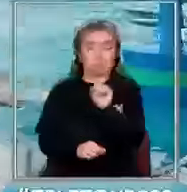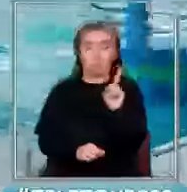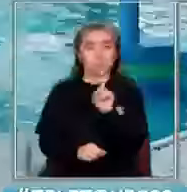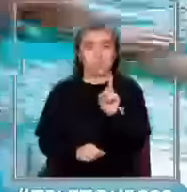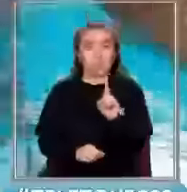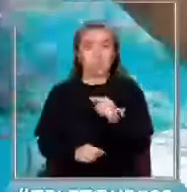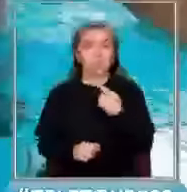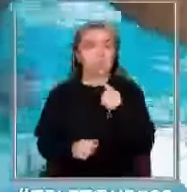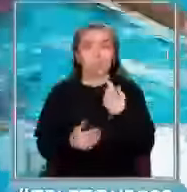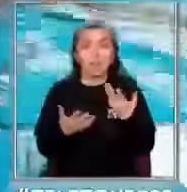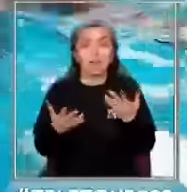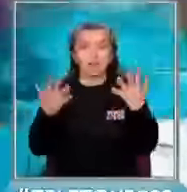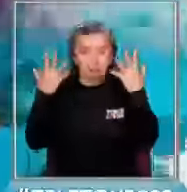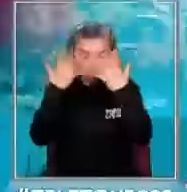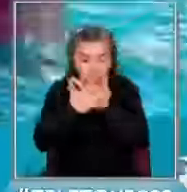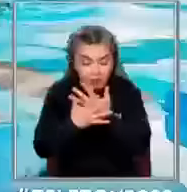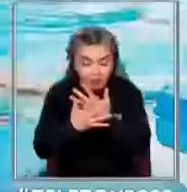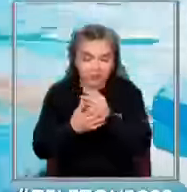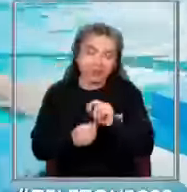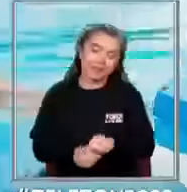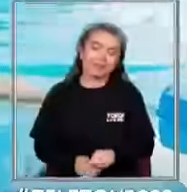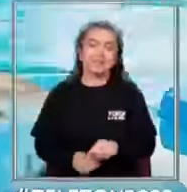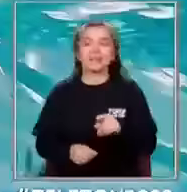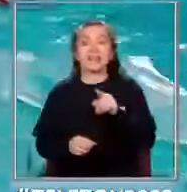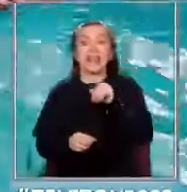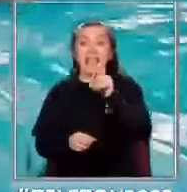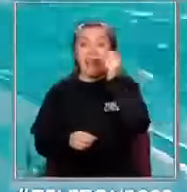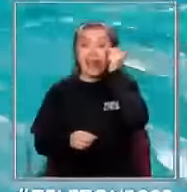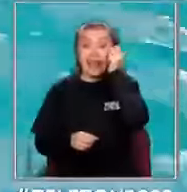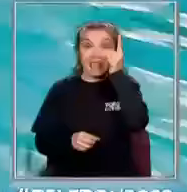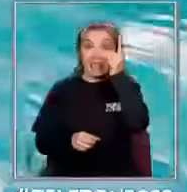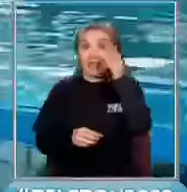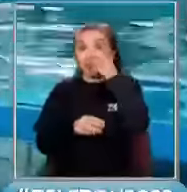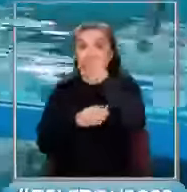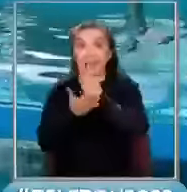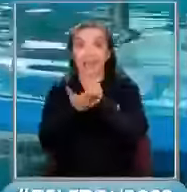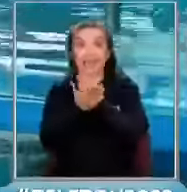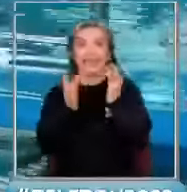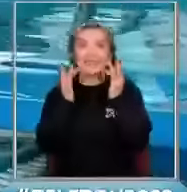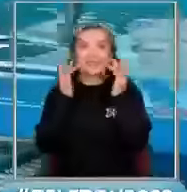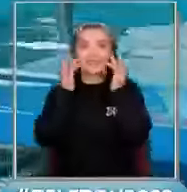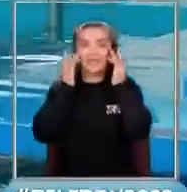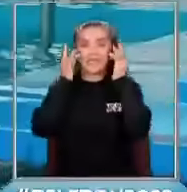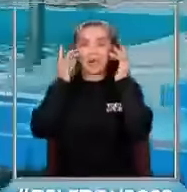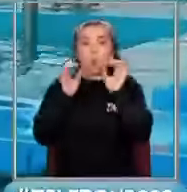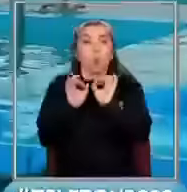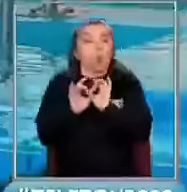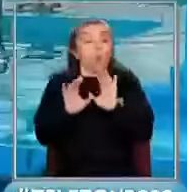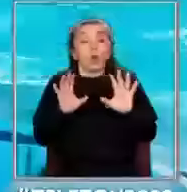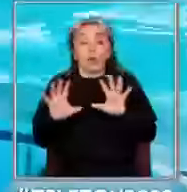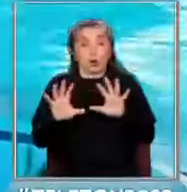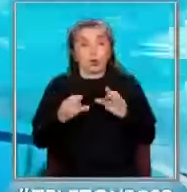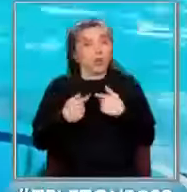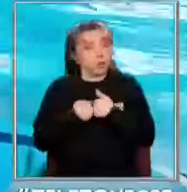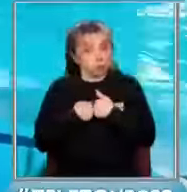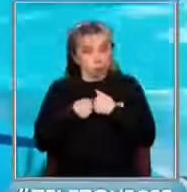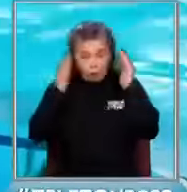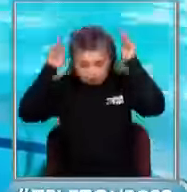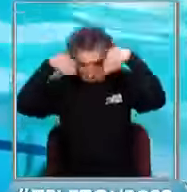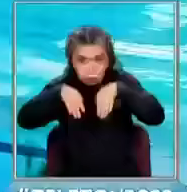¿Qué pasó? Se confundió. La idea es que ellos vayan a la clase contentos y que sepan que cualquier cosa que pase, yo me lanzo al